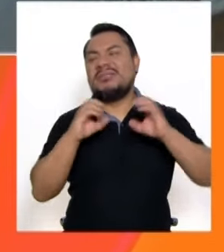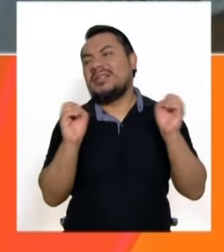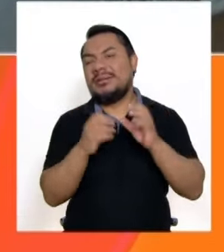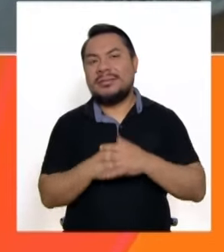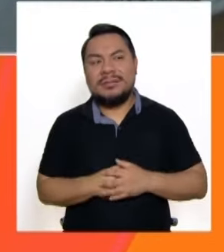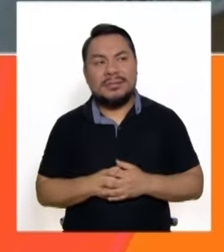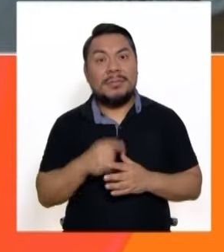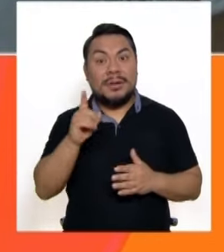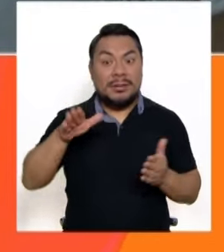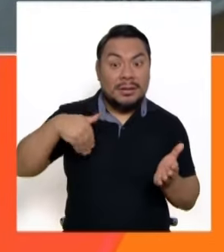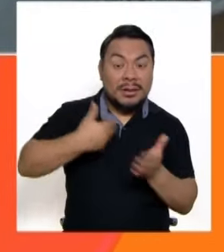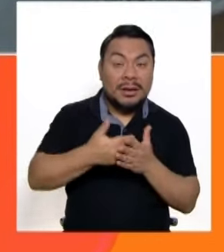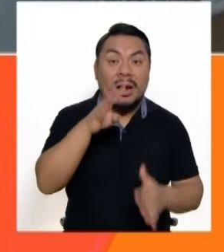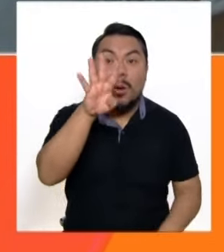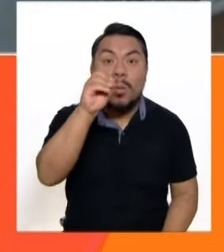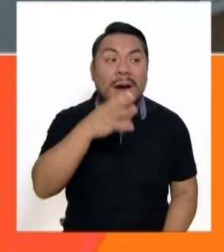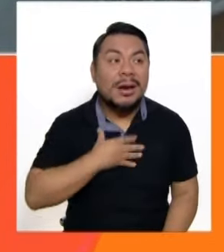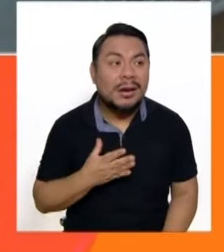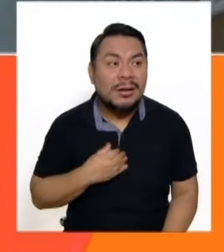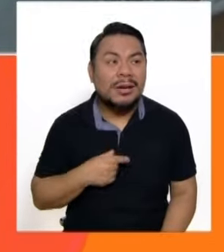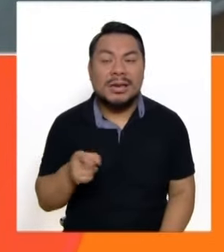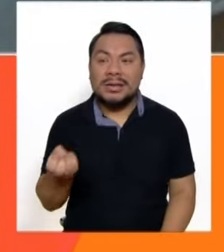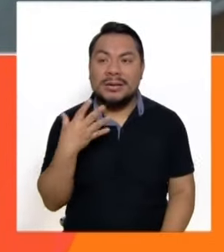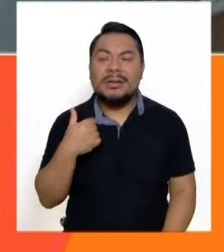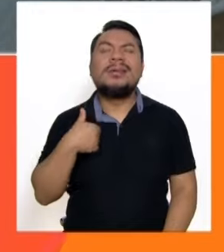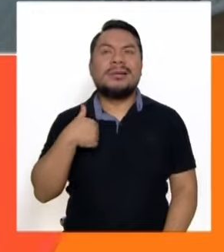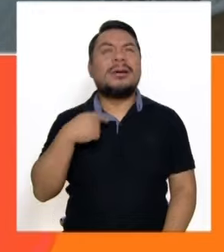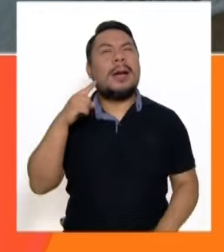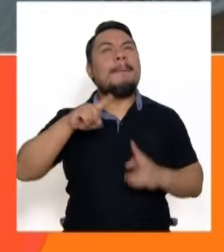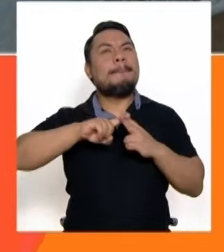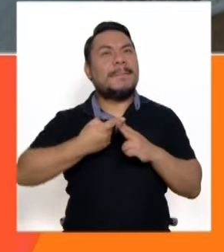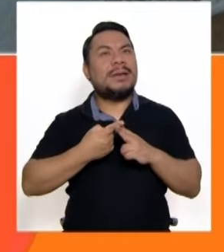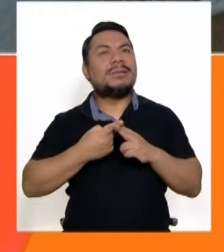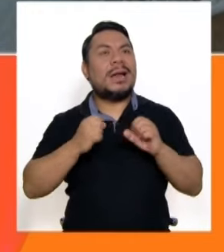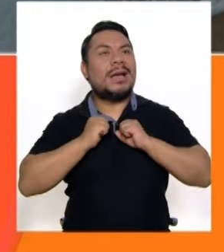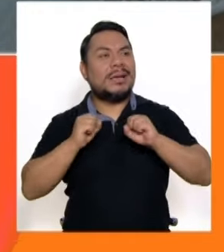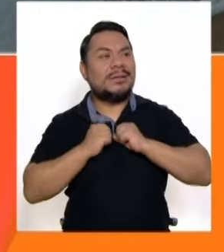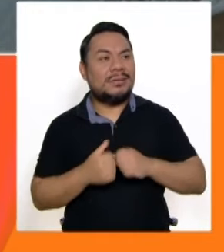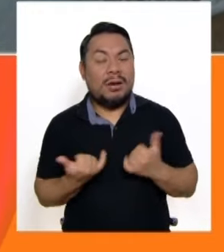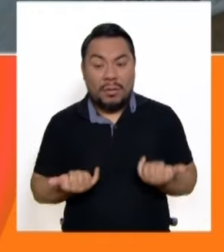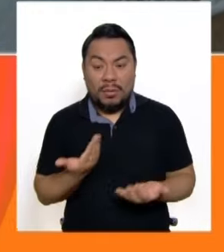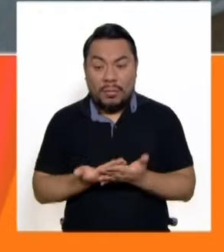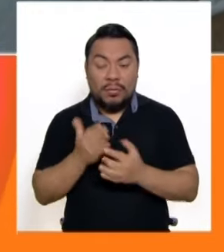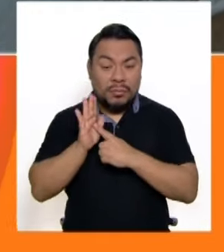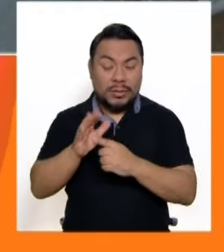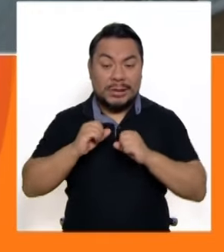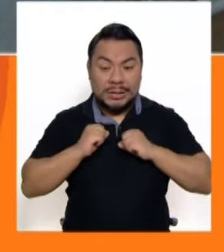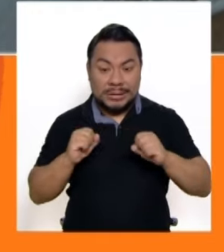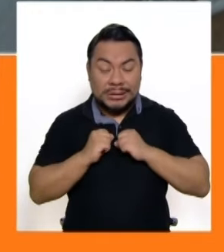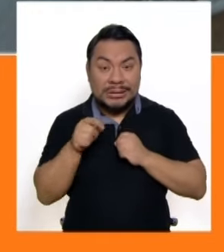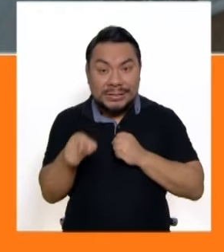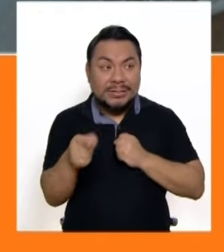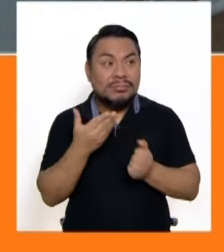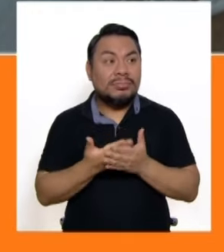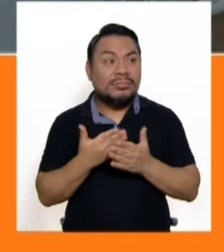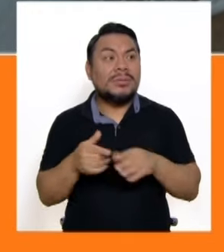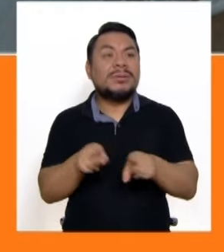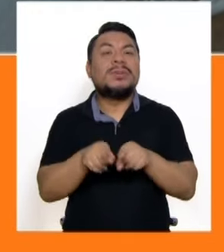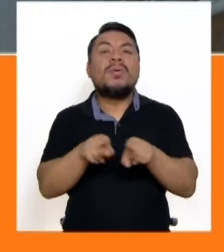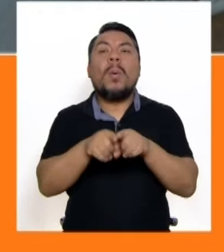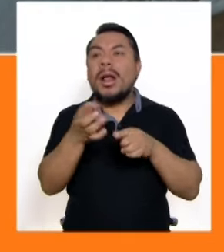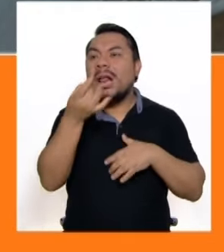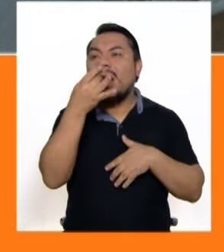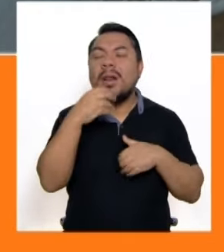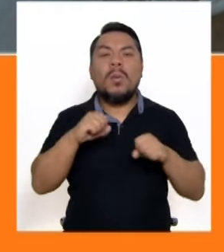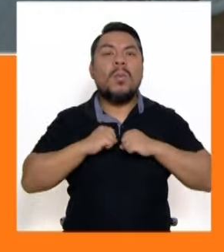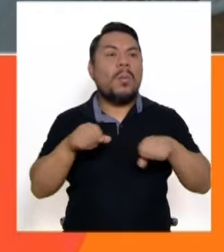pero llegó a los 40, entonces dice, tengo que empezar a hacer ejercicio. Porque hoy en día ya se demostró que el ejercicio físico es prácticamente como si fuese una medicina.